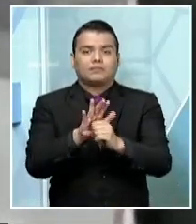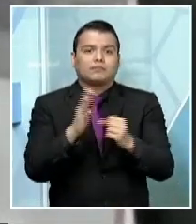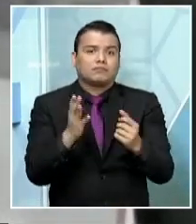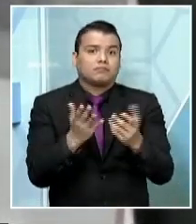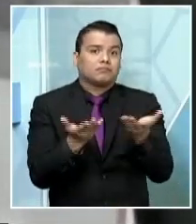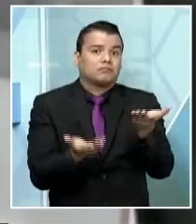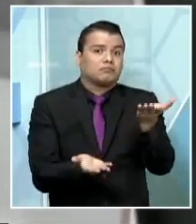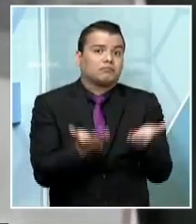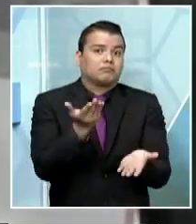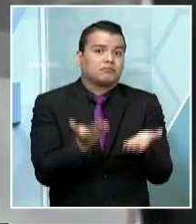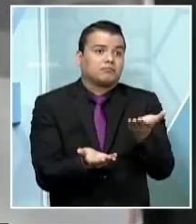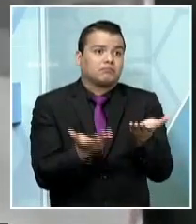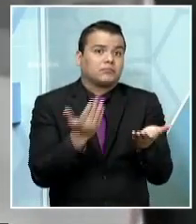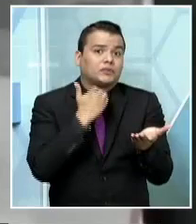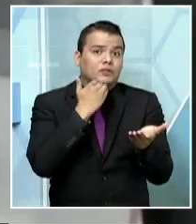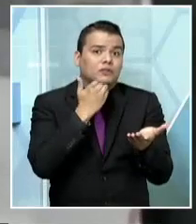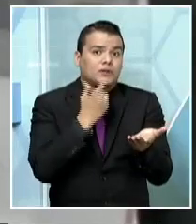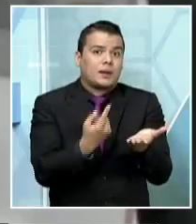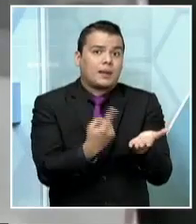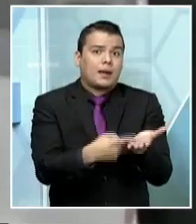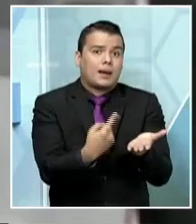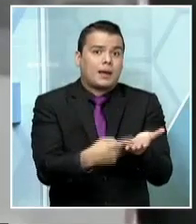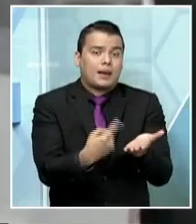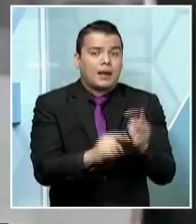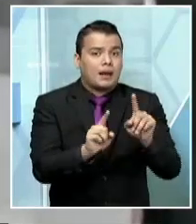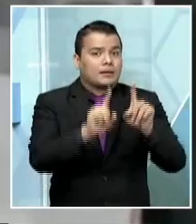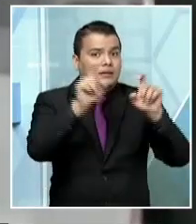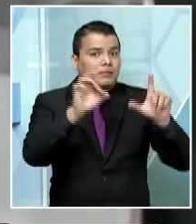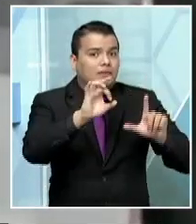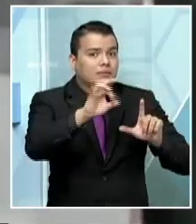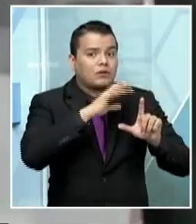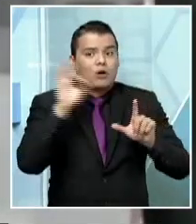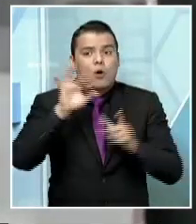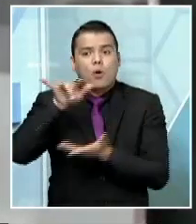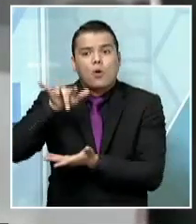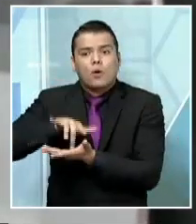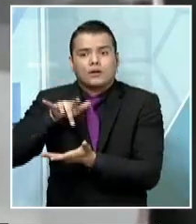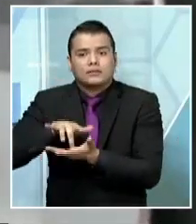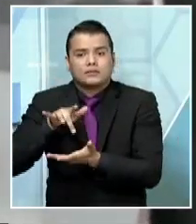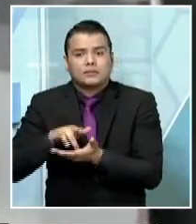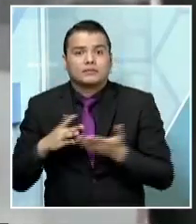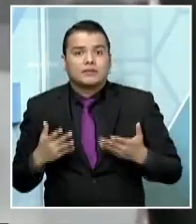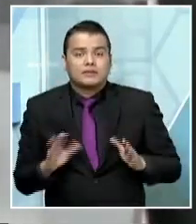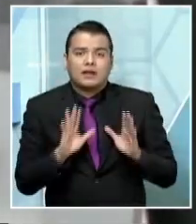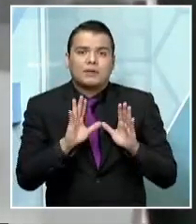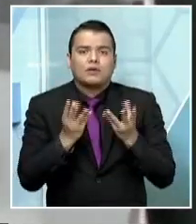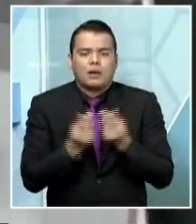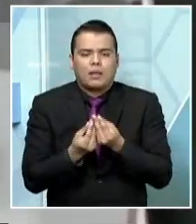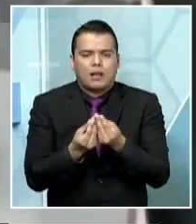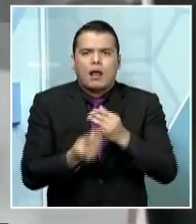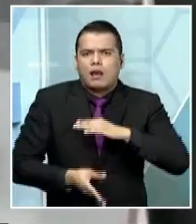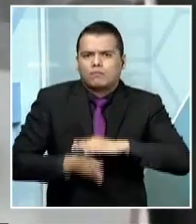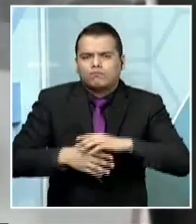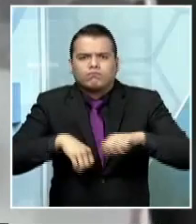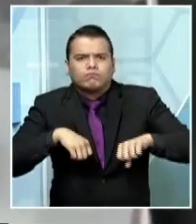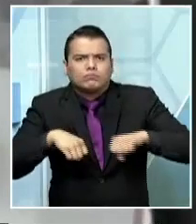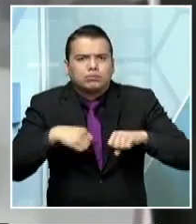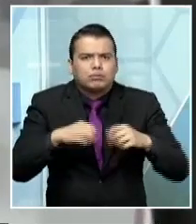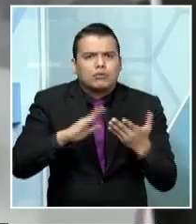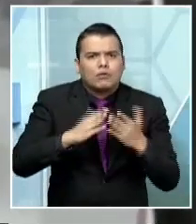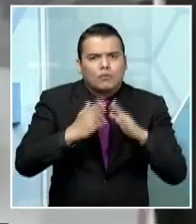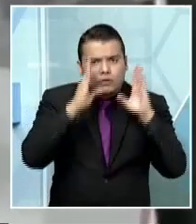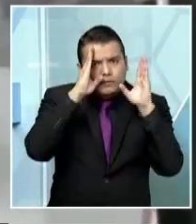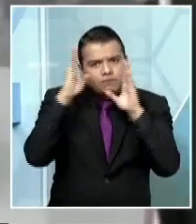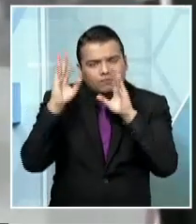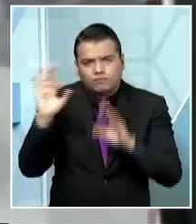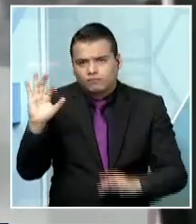manera presencial o en virtualidad. En cualquiera de los casos, este consejo seguirá de frente a la comunidad y velando